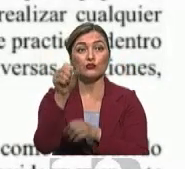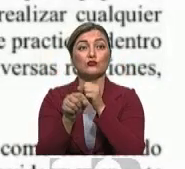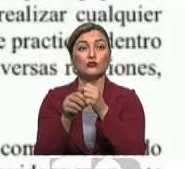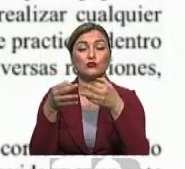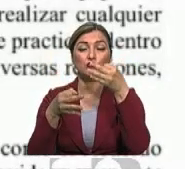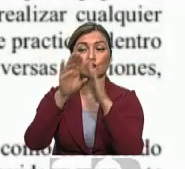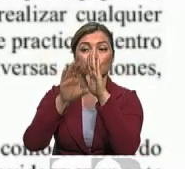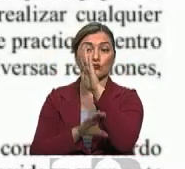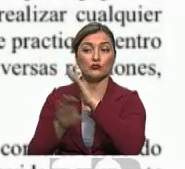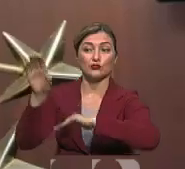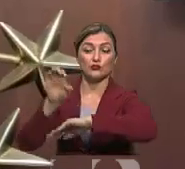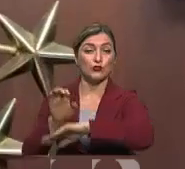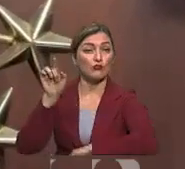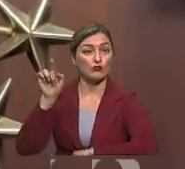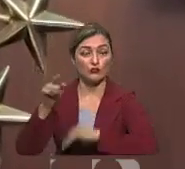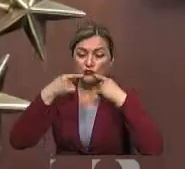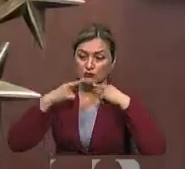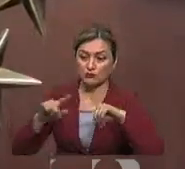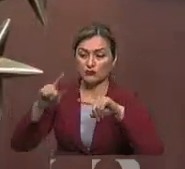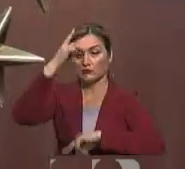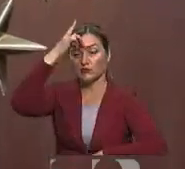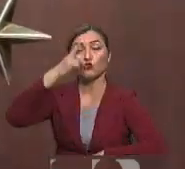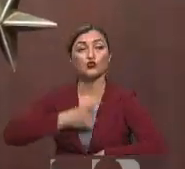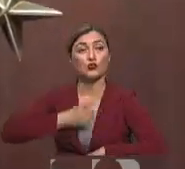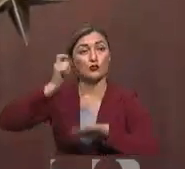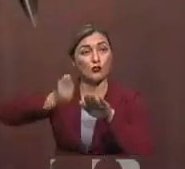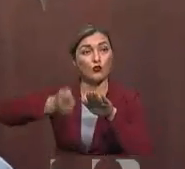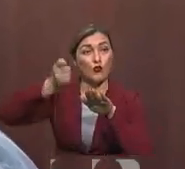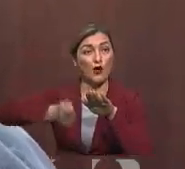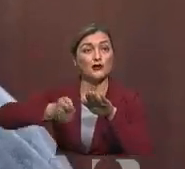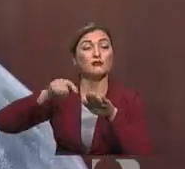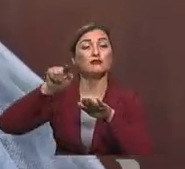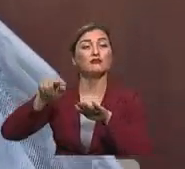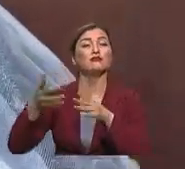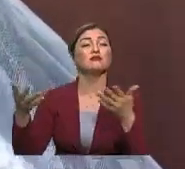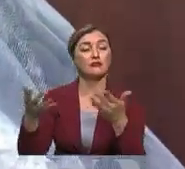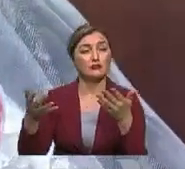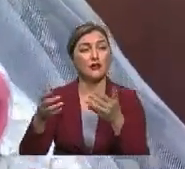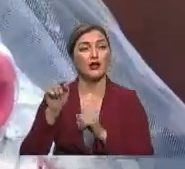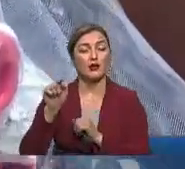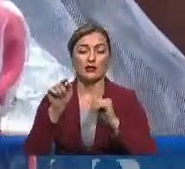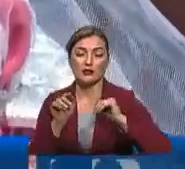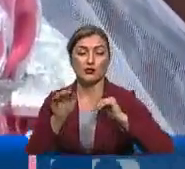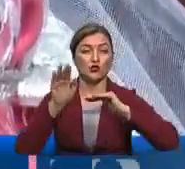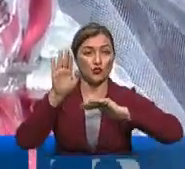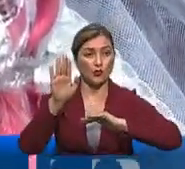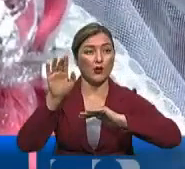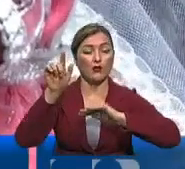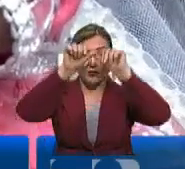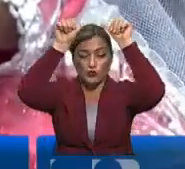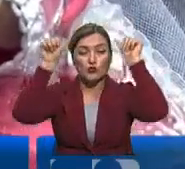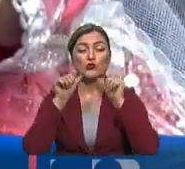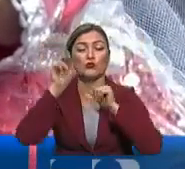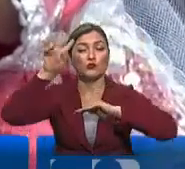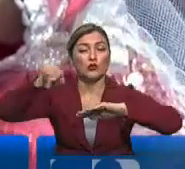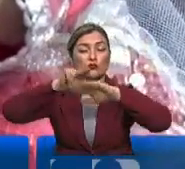Corte Constitucional del Ecuador dio a conocer el fallo de la jueza Carla Andrade Quevedo, que retiraba el nombramiento de patrona del turismo